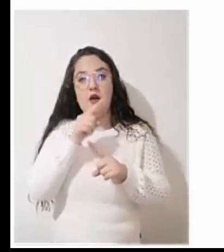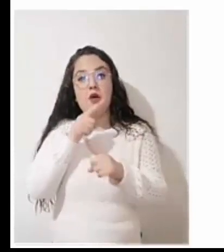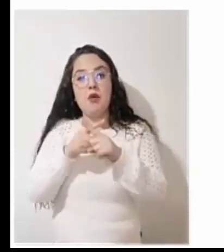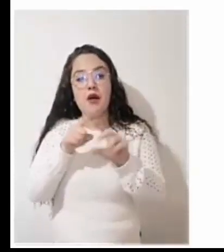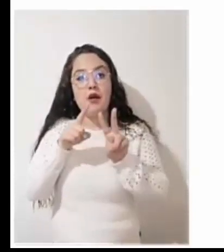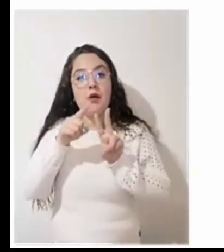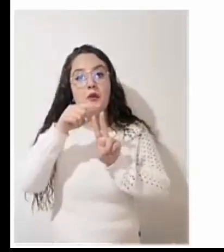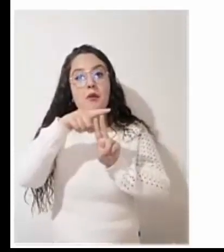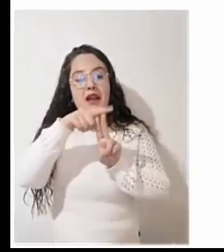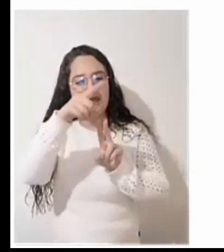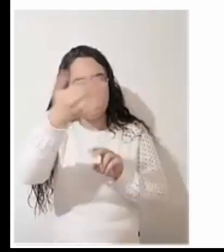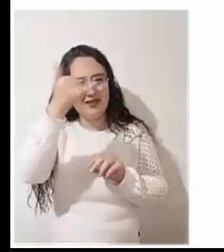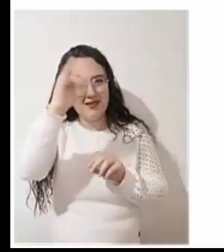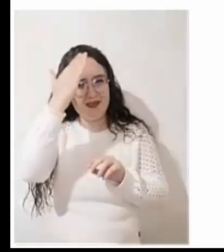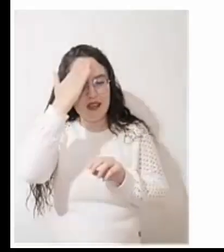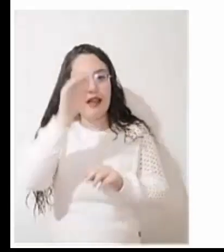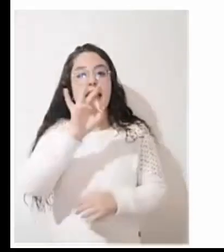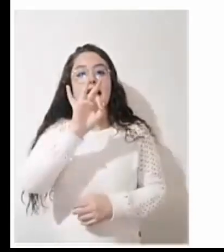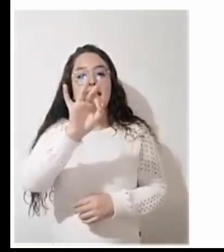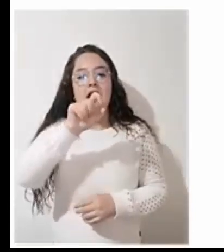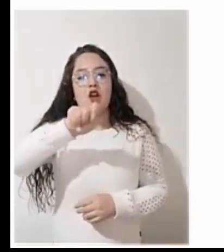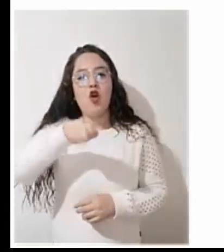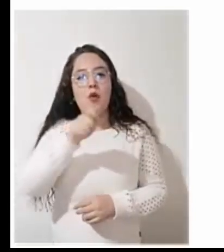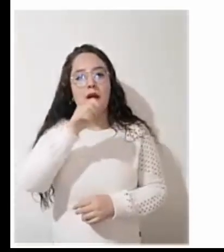pi. Recuerden que pi es un número y es